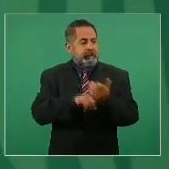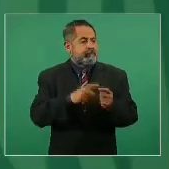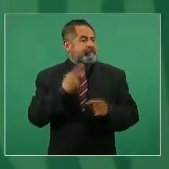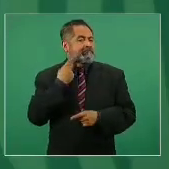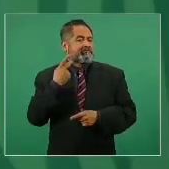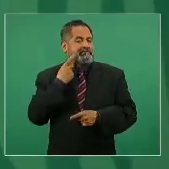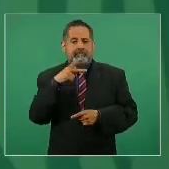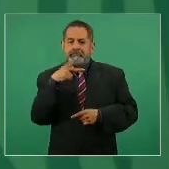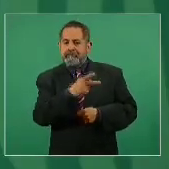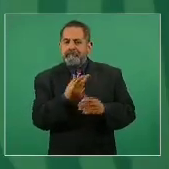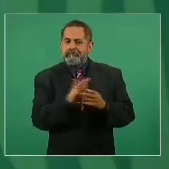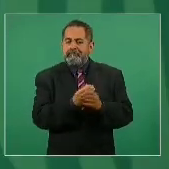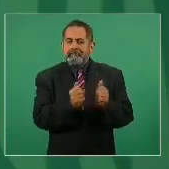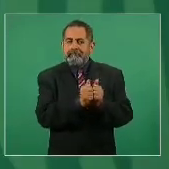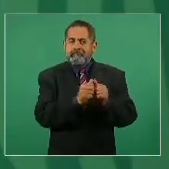Políticos del porfiriato,